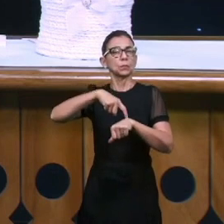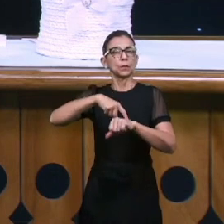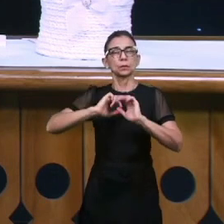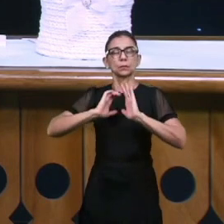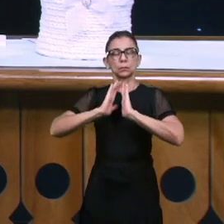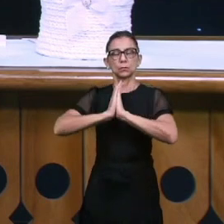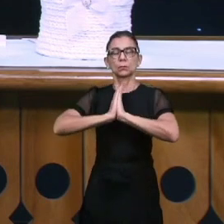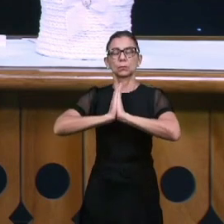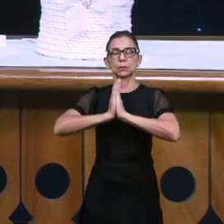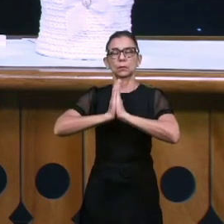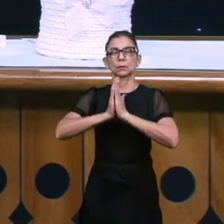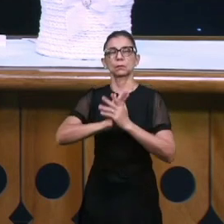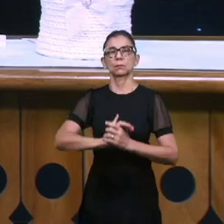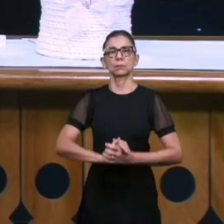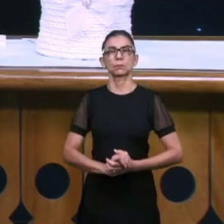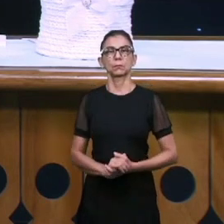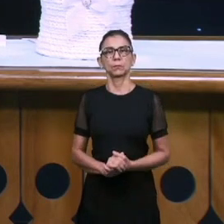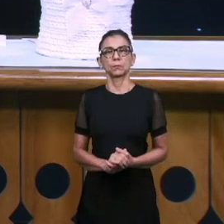momento de oración,